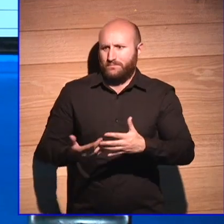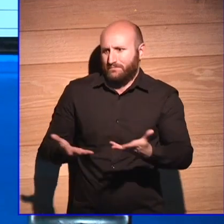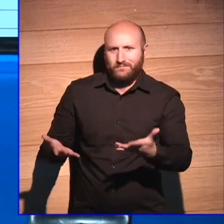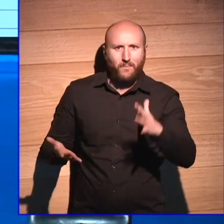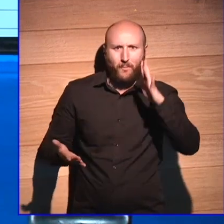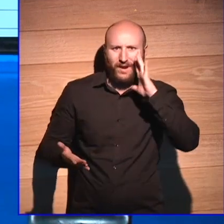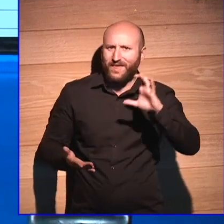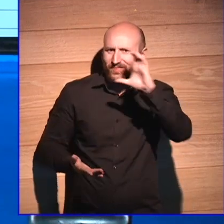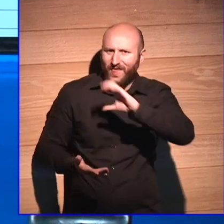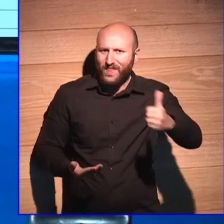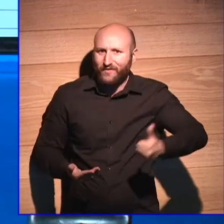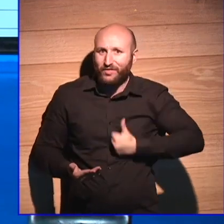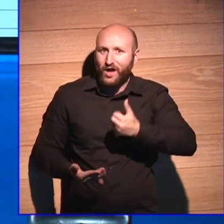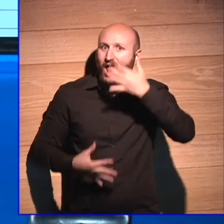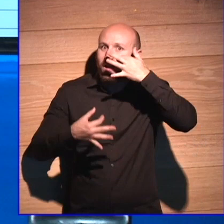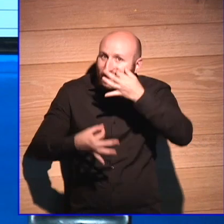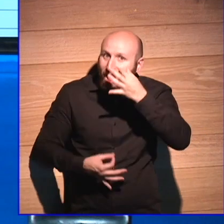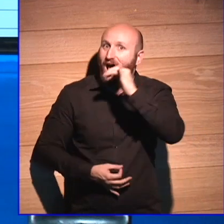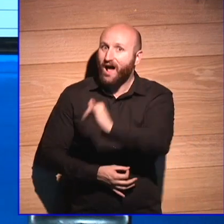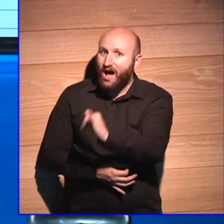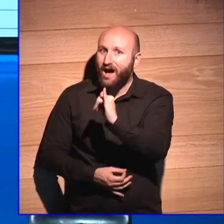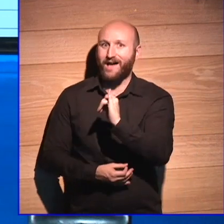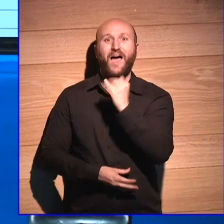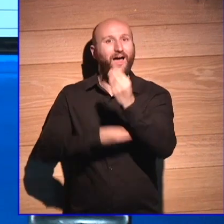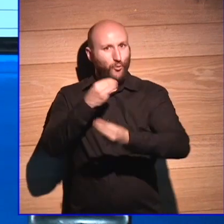ficción, resulta que existe y que hay gente que lo utiliza.